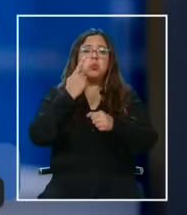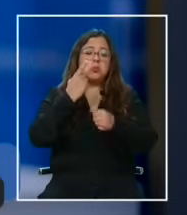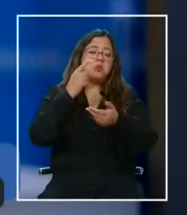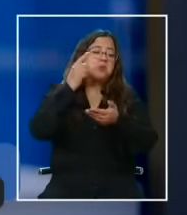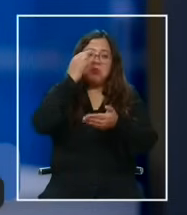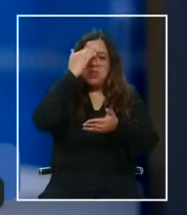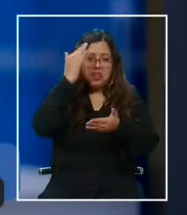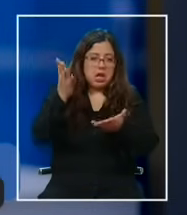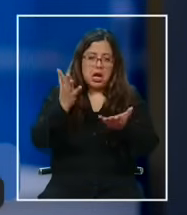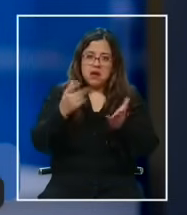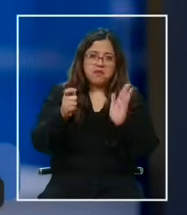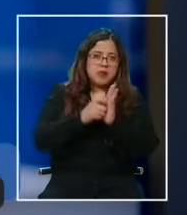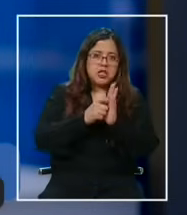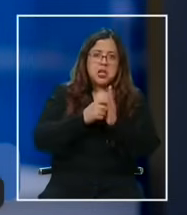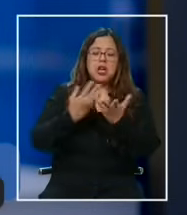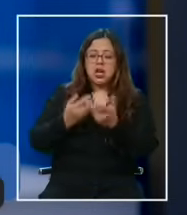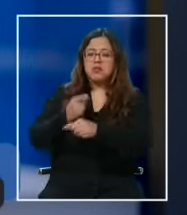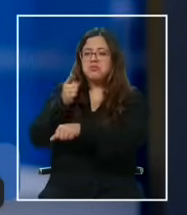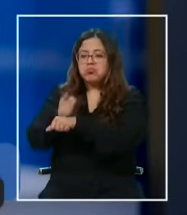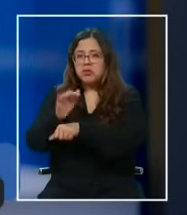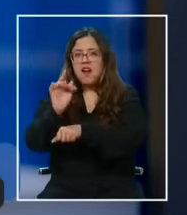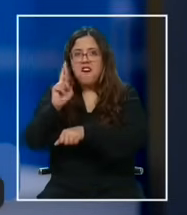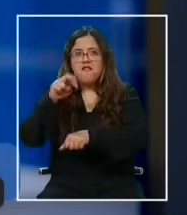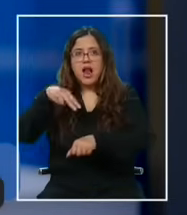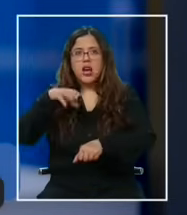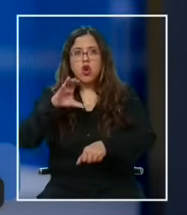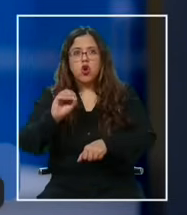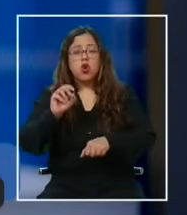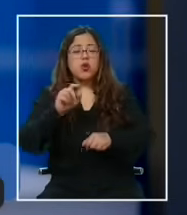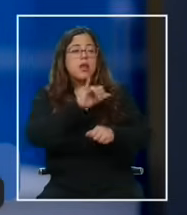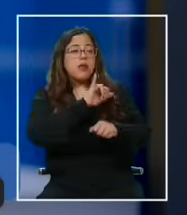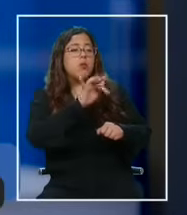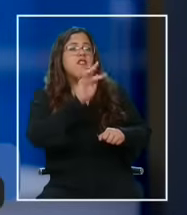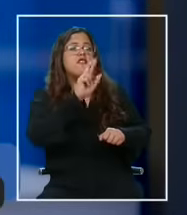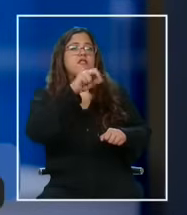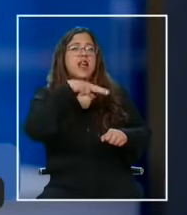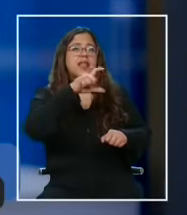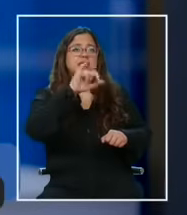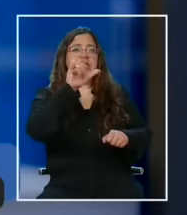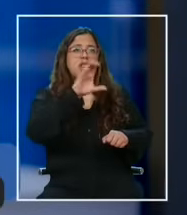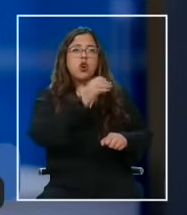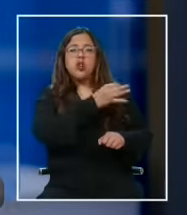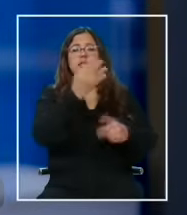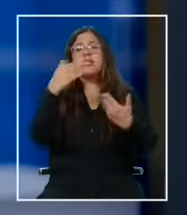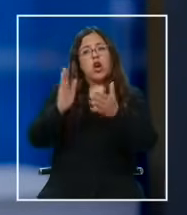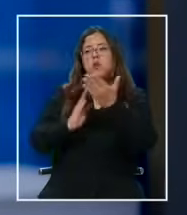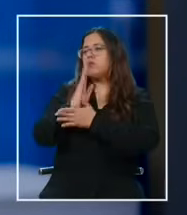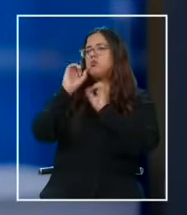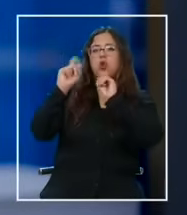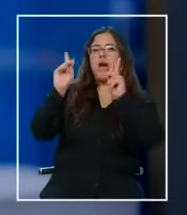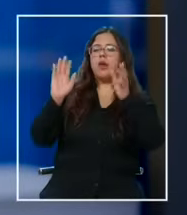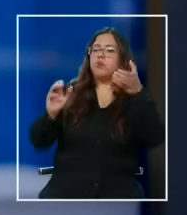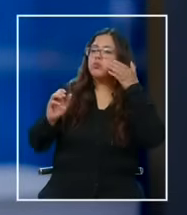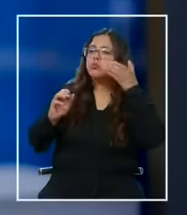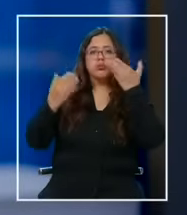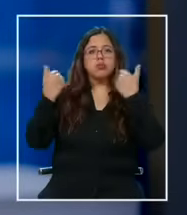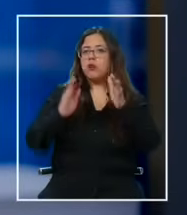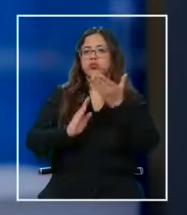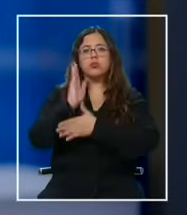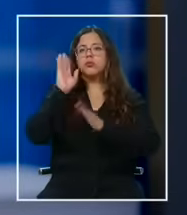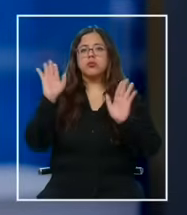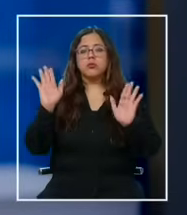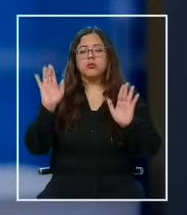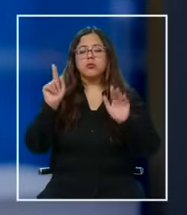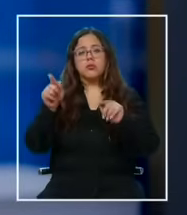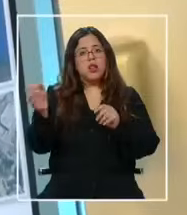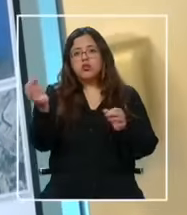recibido de Franco y ahí Francisco le dice Mira ya lo iniciamos estamos okay iniciamos eso